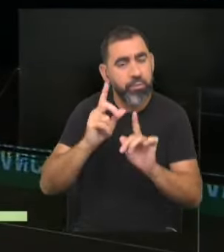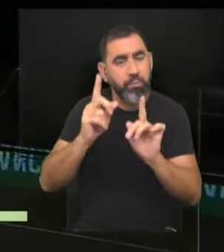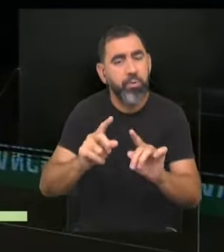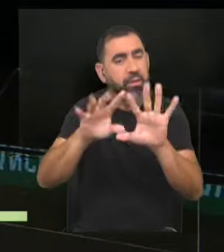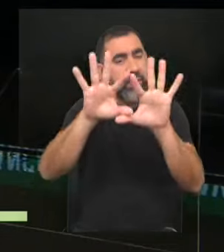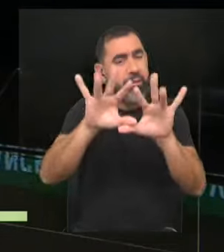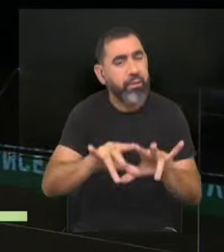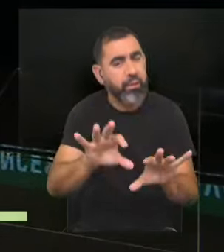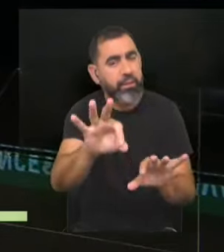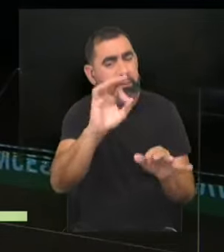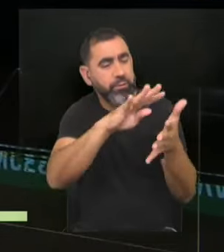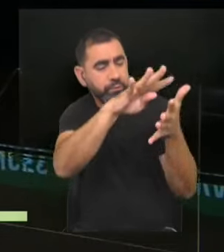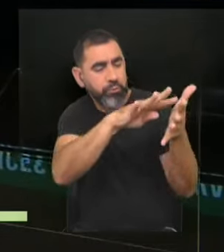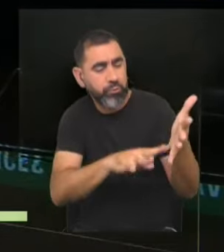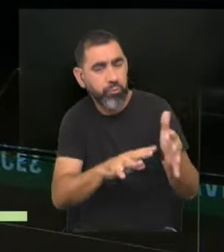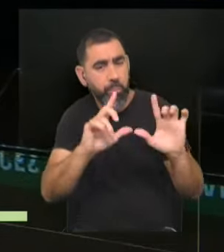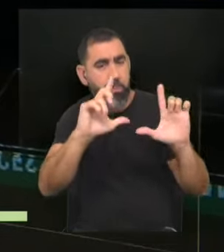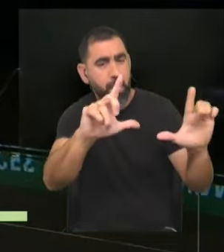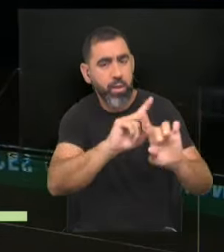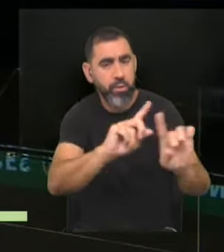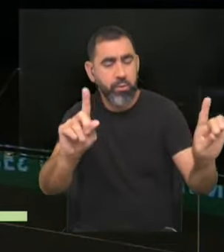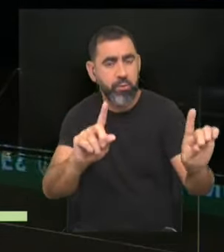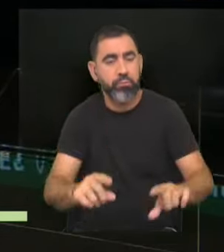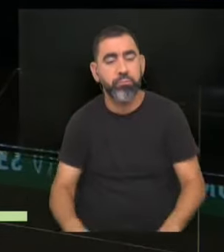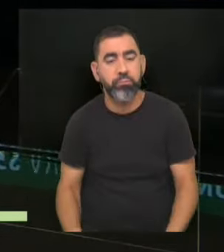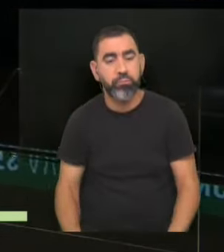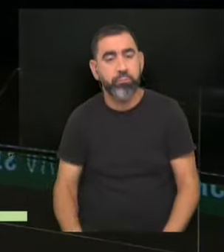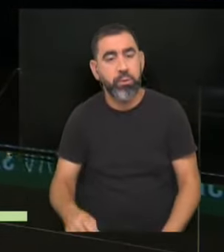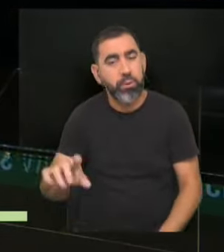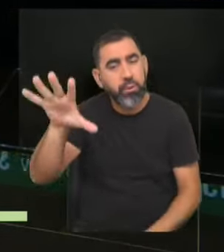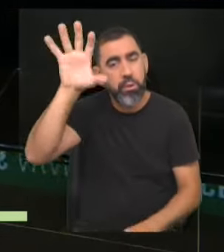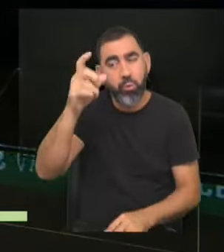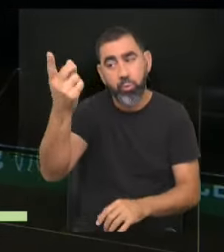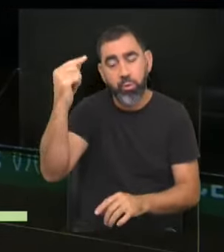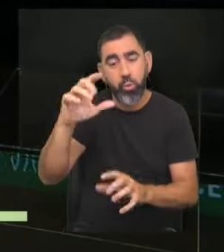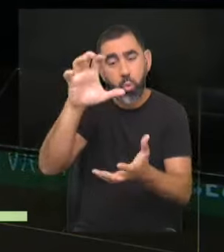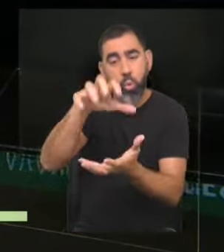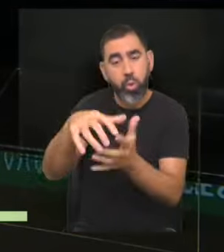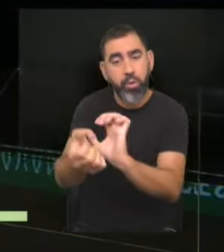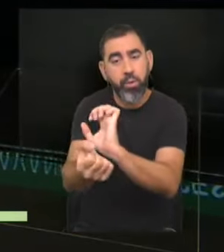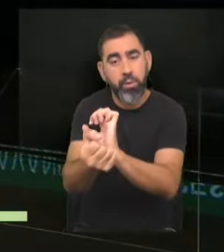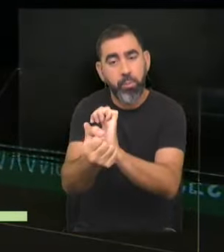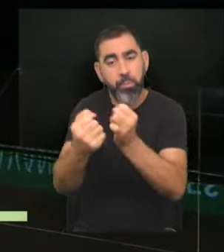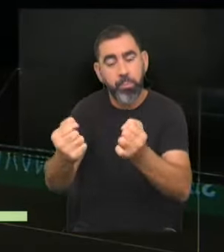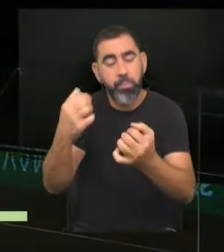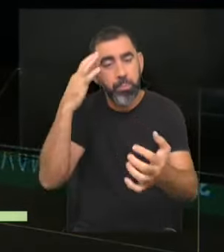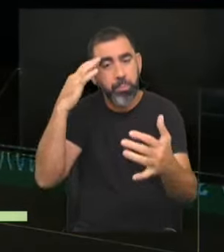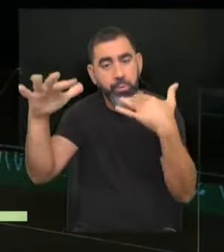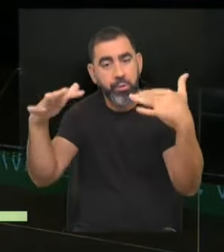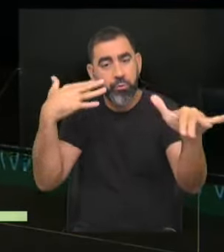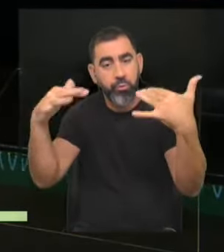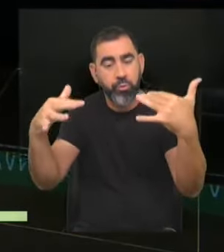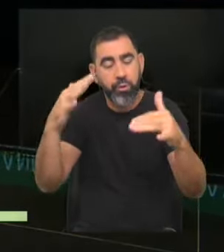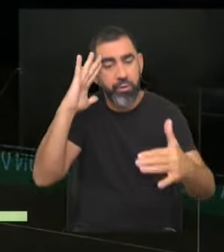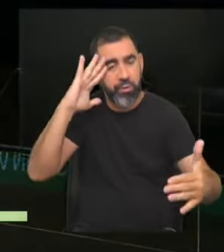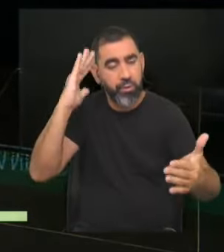texto elegido para la la placa eh Para recordar que así funcionó un centro de detención de adolescentes durante el terrorismo de